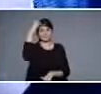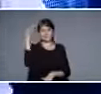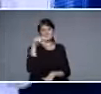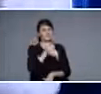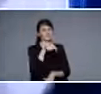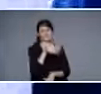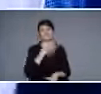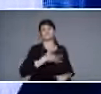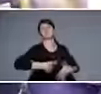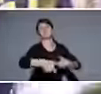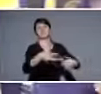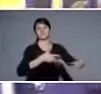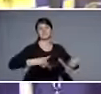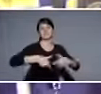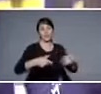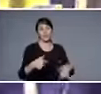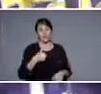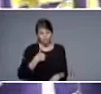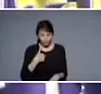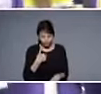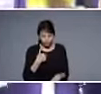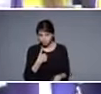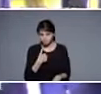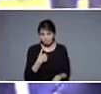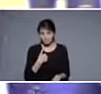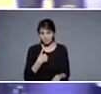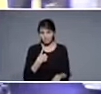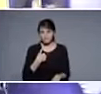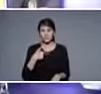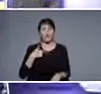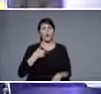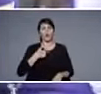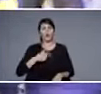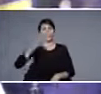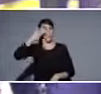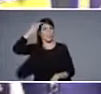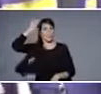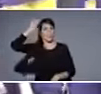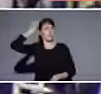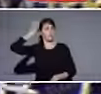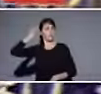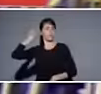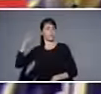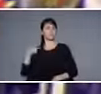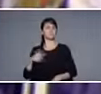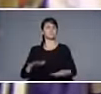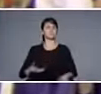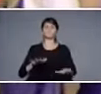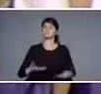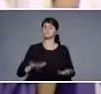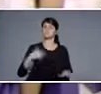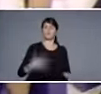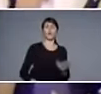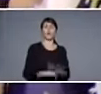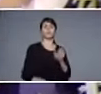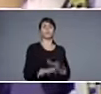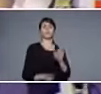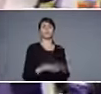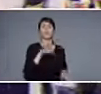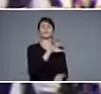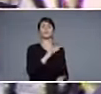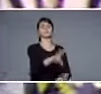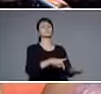Y yo, me patriarca la familia Borbón, está siga mamándole aquí,